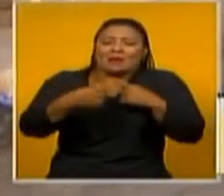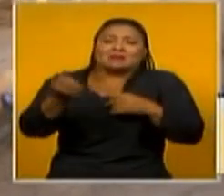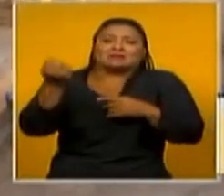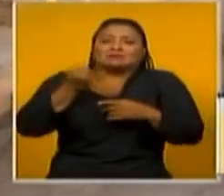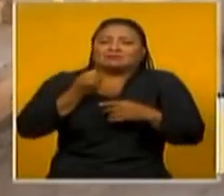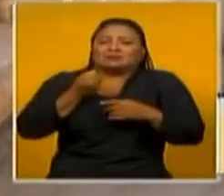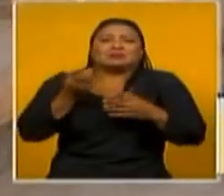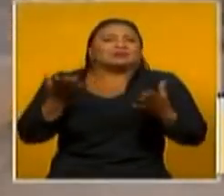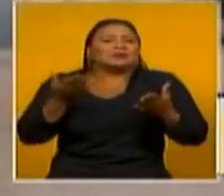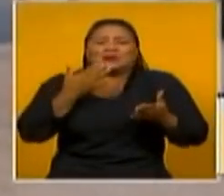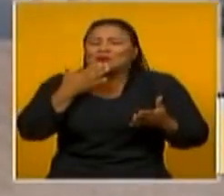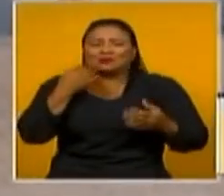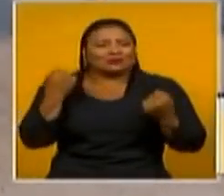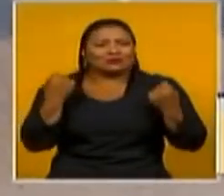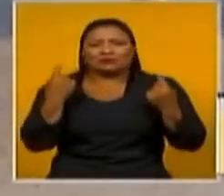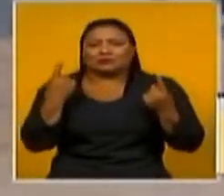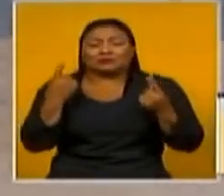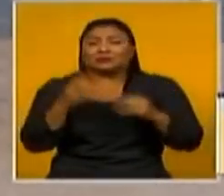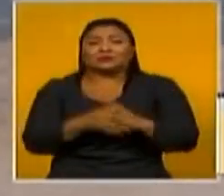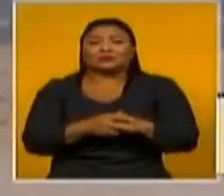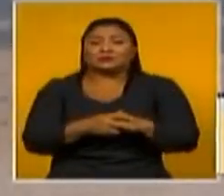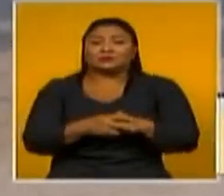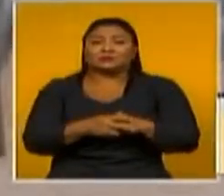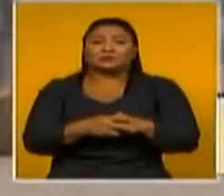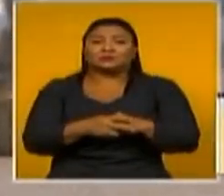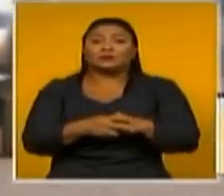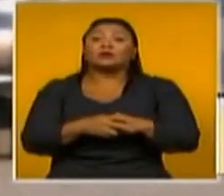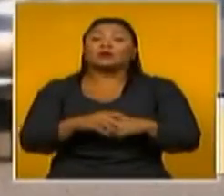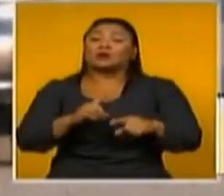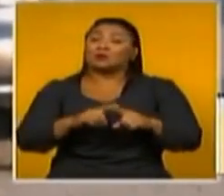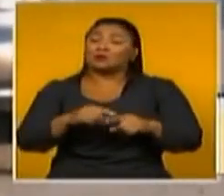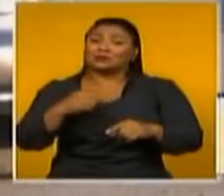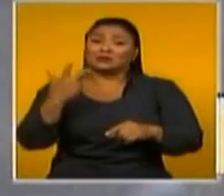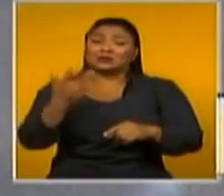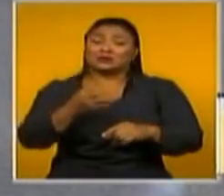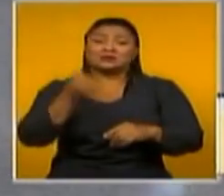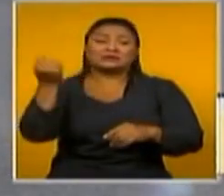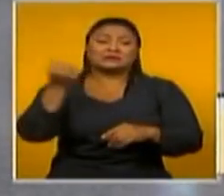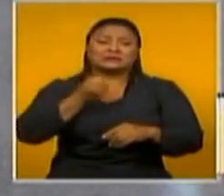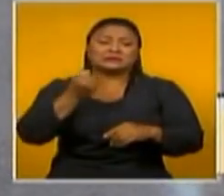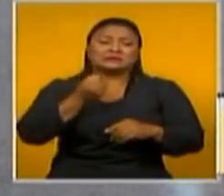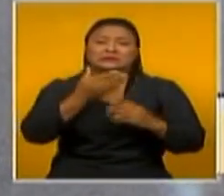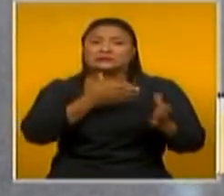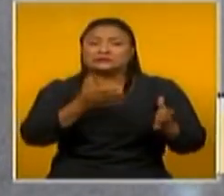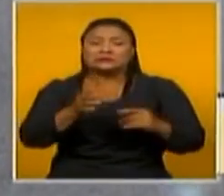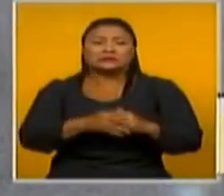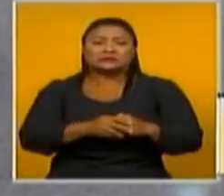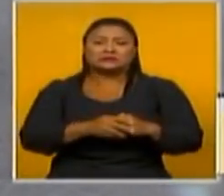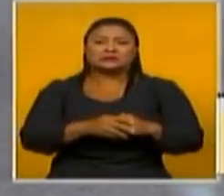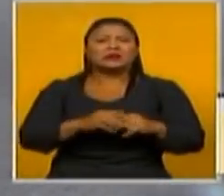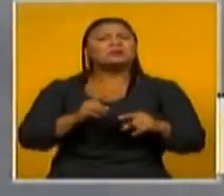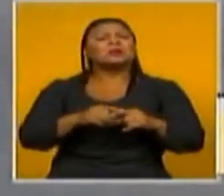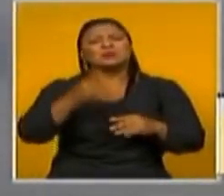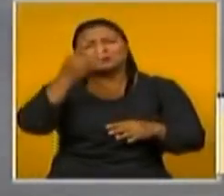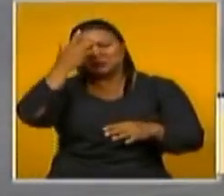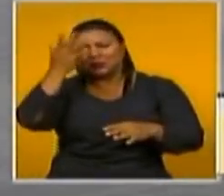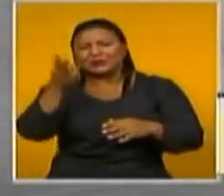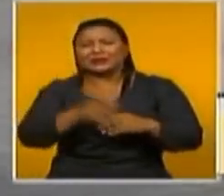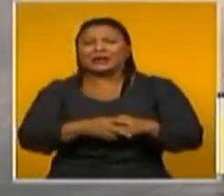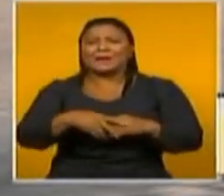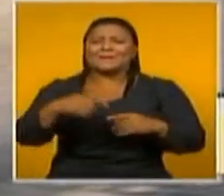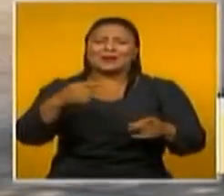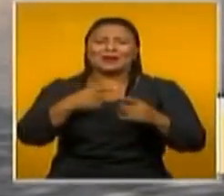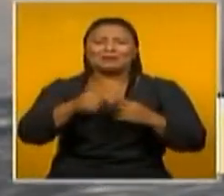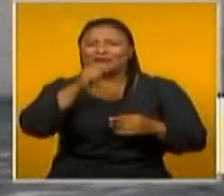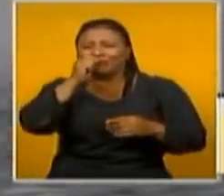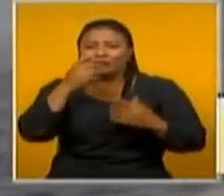del man y le hizo eso. Y ahí fue que le metieron tres puñaladas y ahí lo abrieron. Dicen por ahí por la vacilada mismo. Se realizó